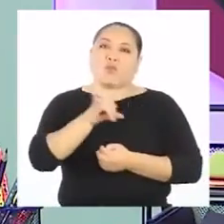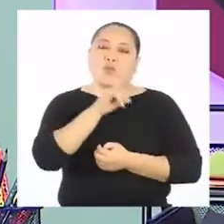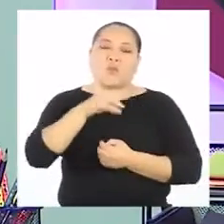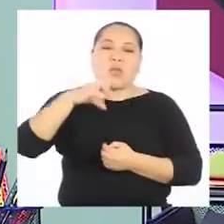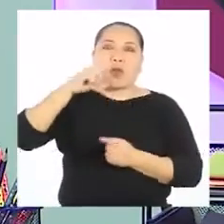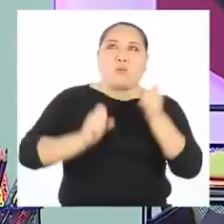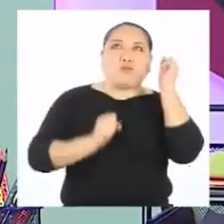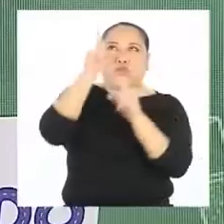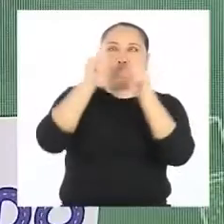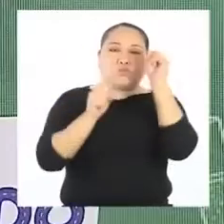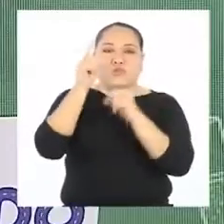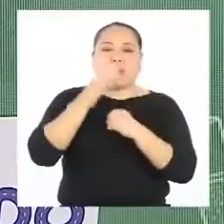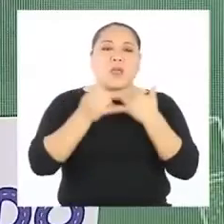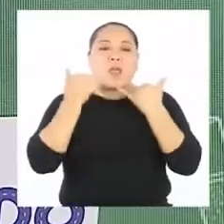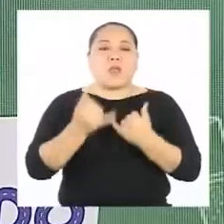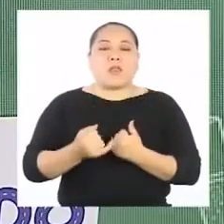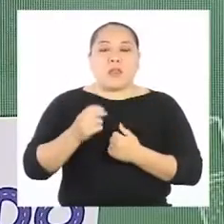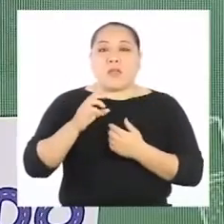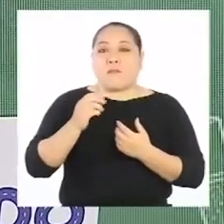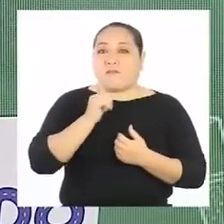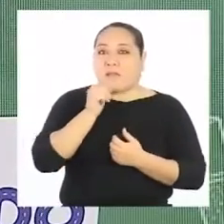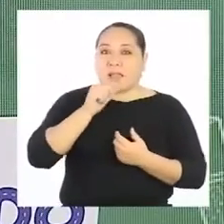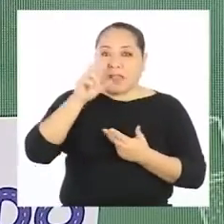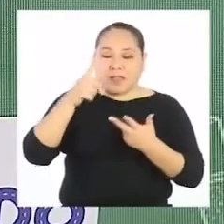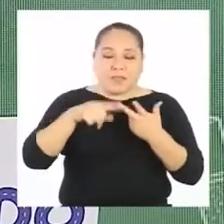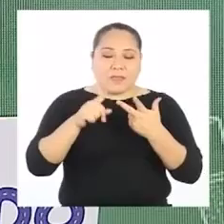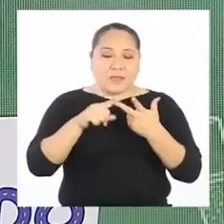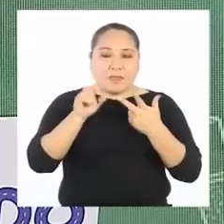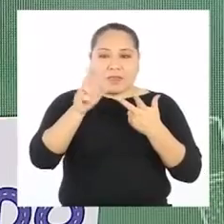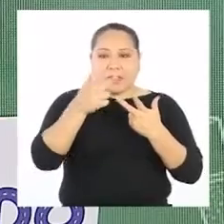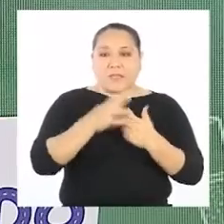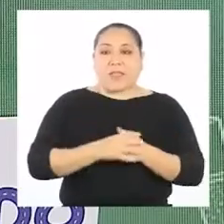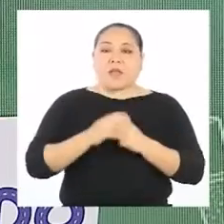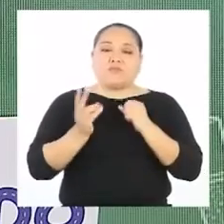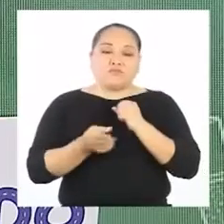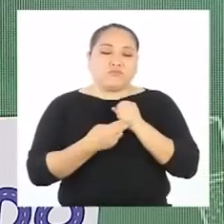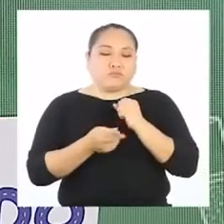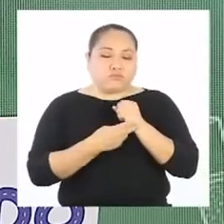usar pirotecnia. Ahora nos falta el tercer punto, la